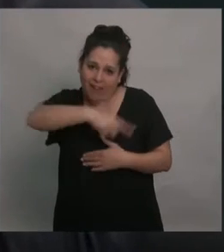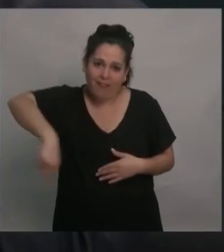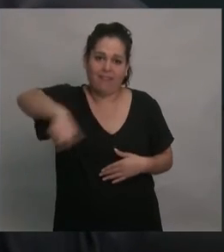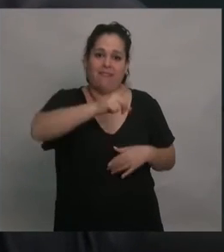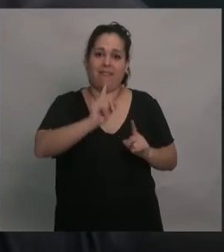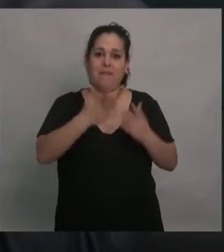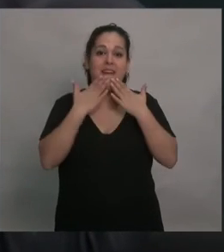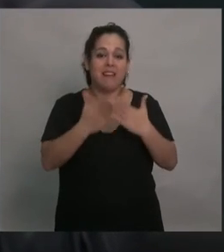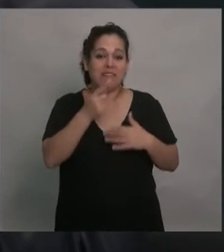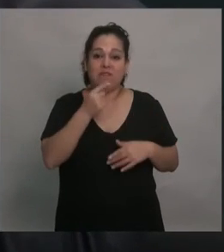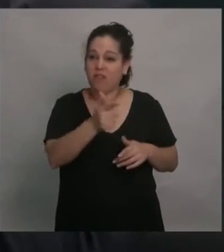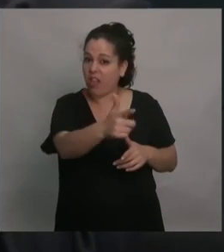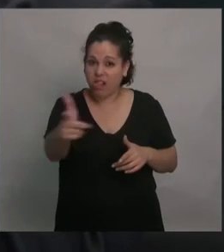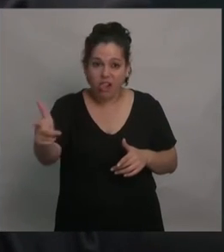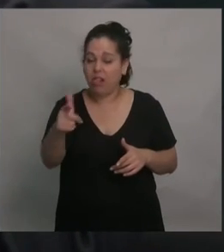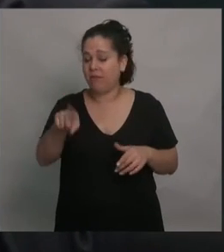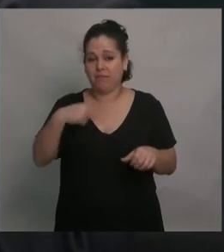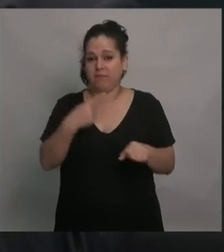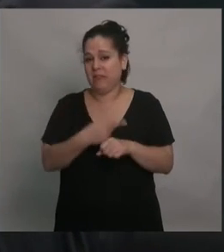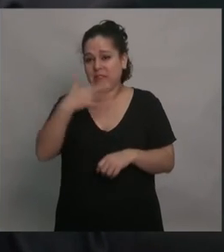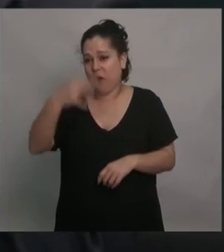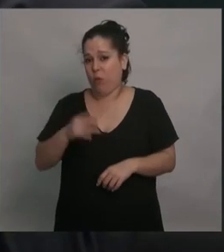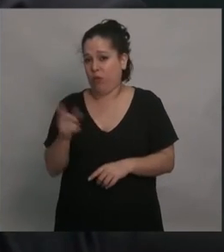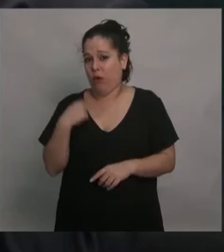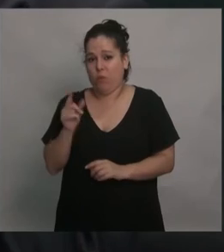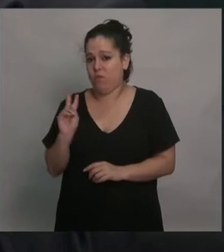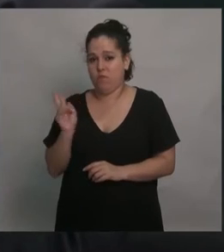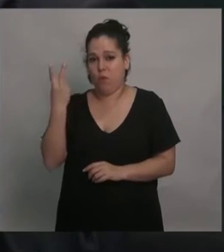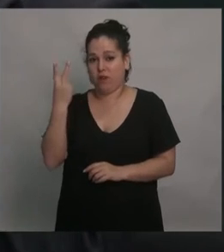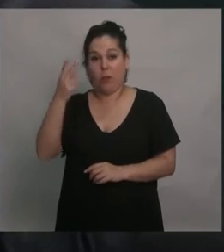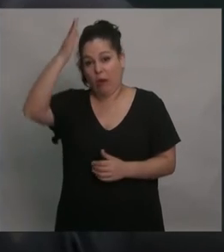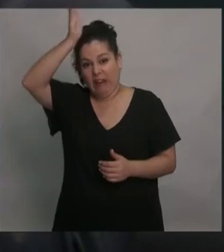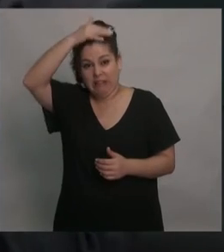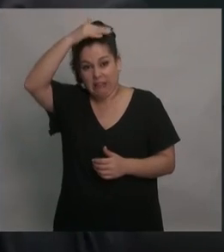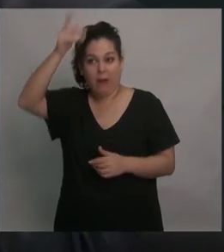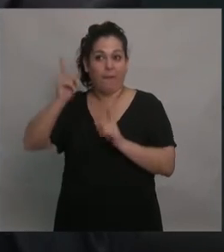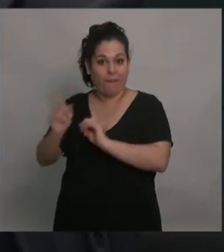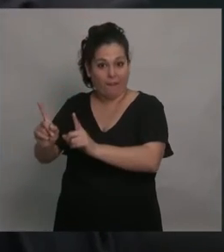Sin eso nosotros no estuviéramos libres. Posiblemente estuviéramos muertos ya. Pues si nos coge Donald Trump en la prisión,